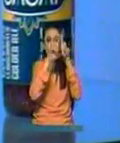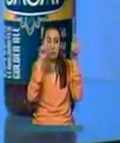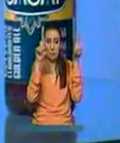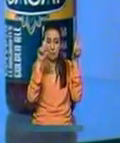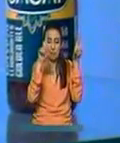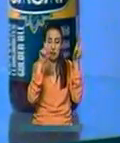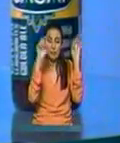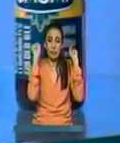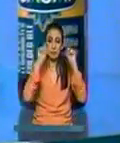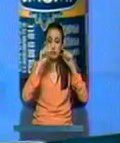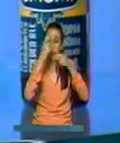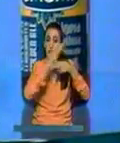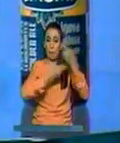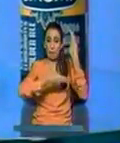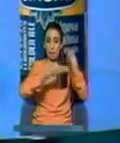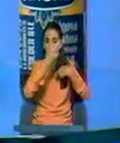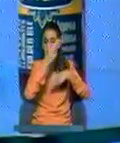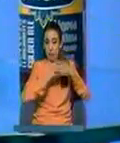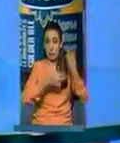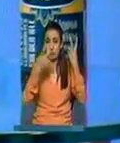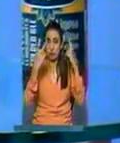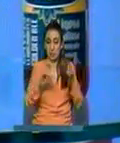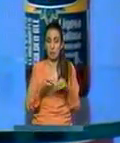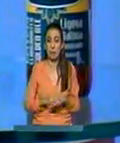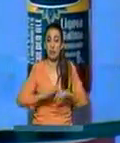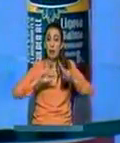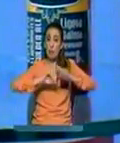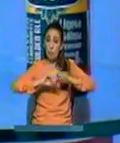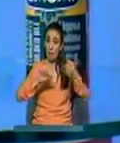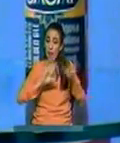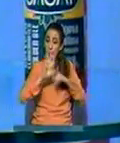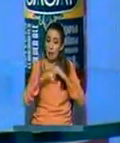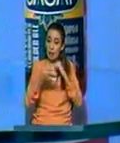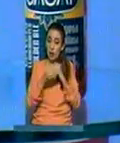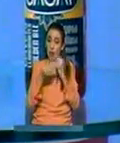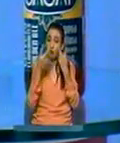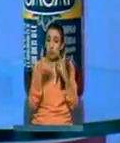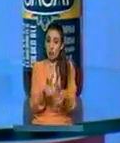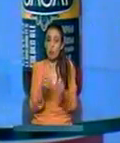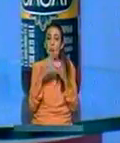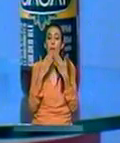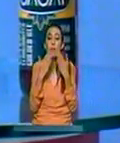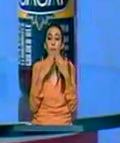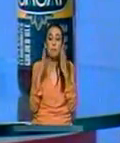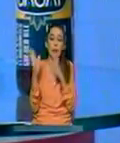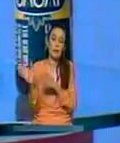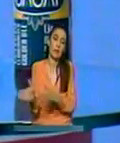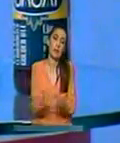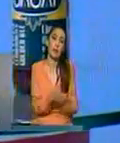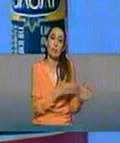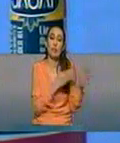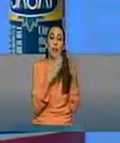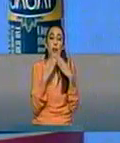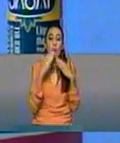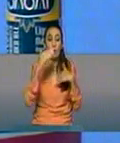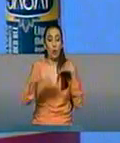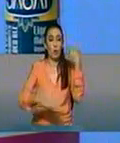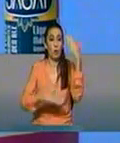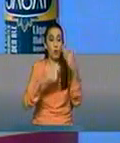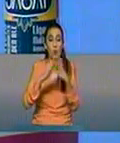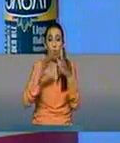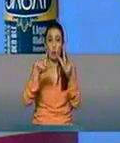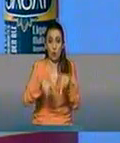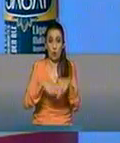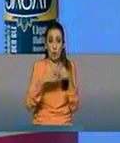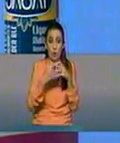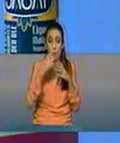los emprendimientos cerveceros artesanales. Pero además, otro de los elementos que se están incluyendo dentro de esta iniciativa de